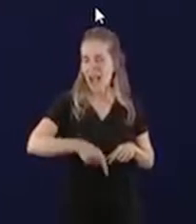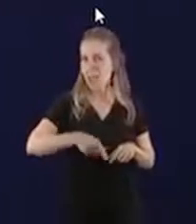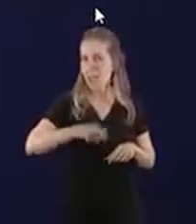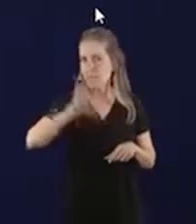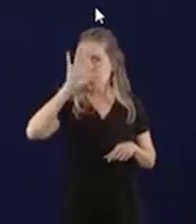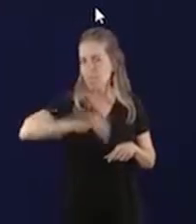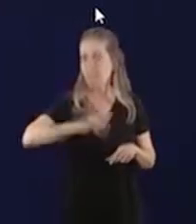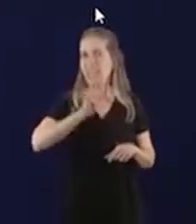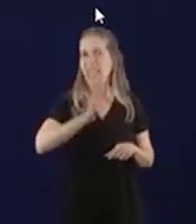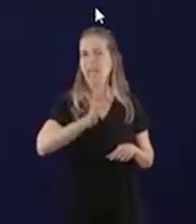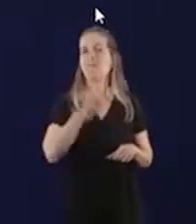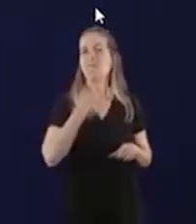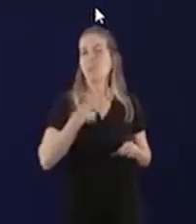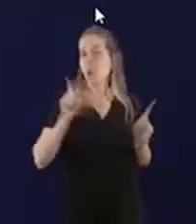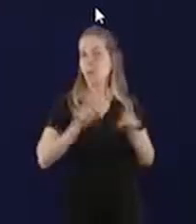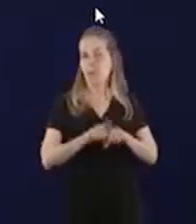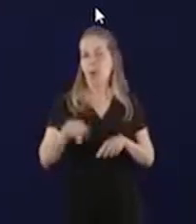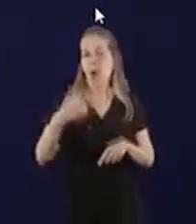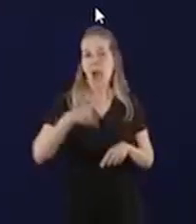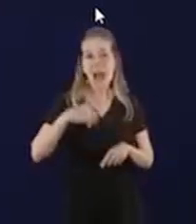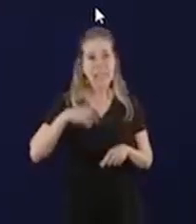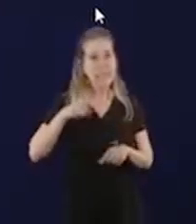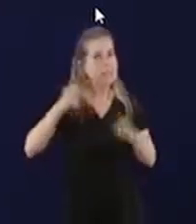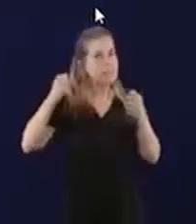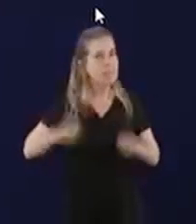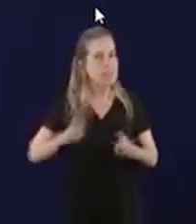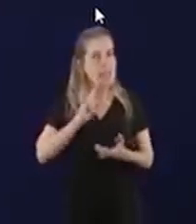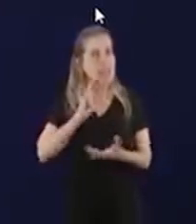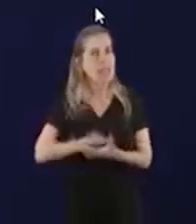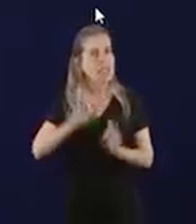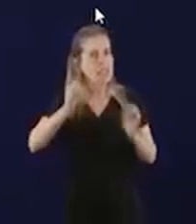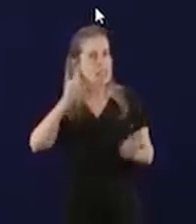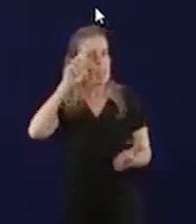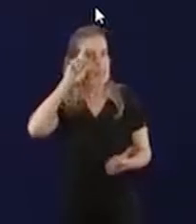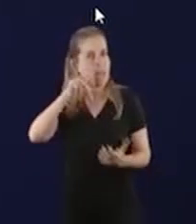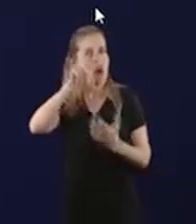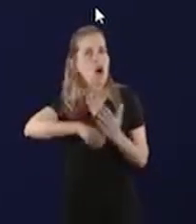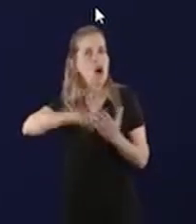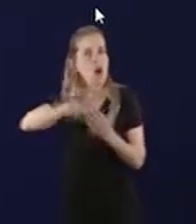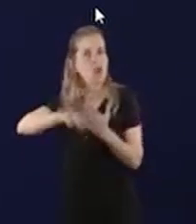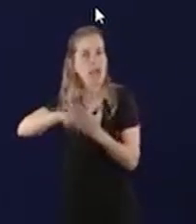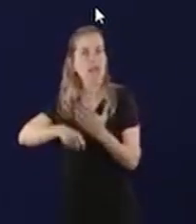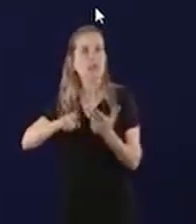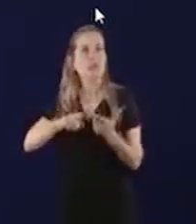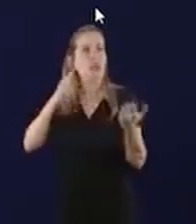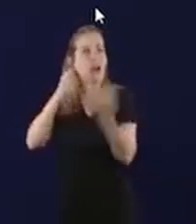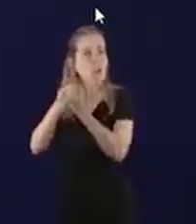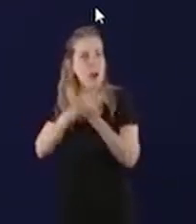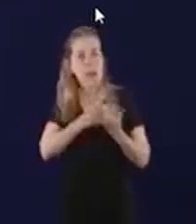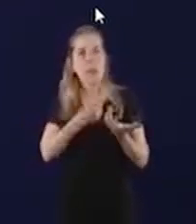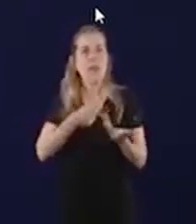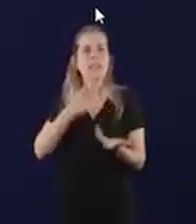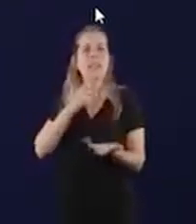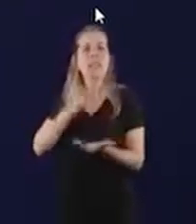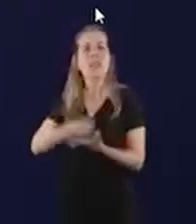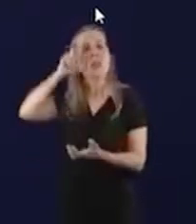qui Quién fue la Argentina está decidida a respetar todos los contratos y todos los fallos judiciales